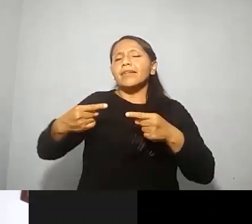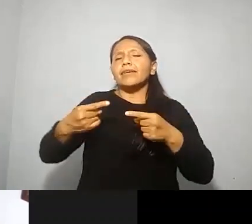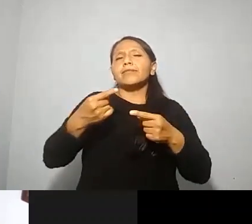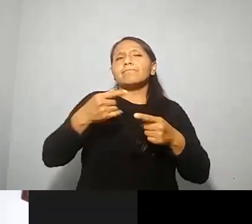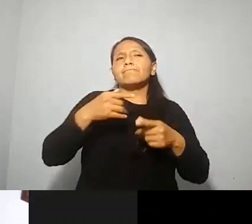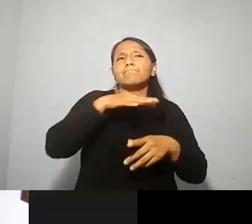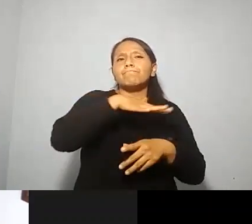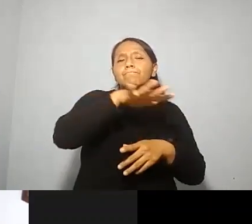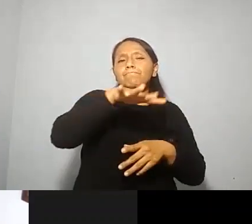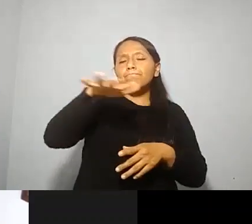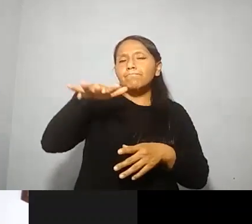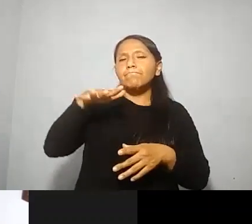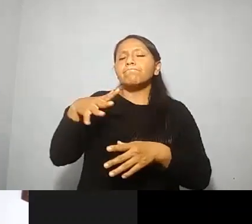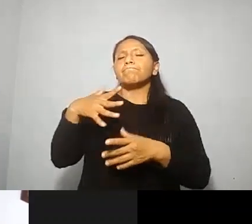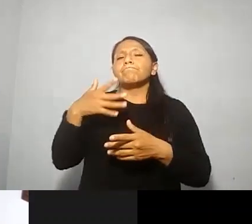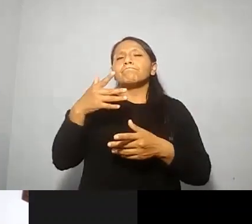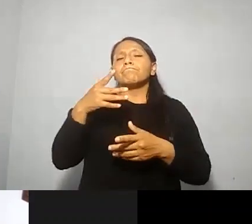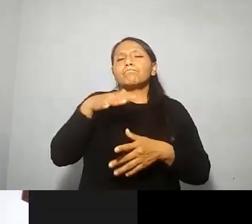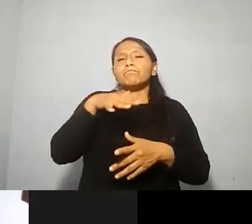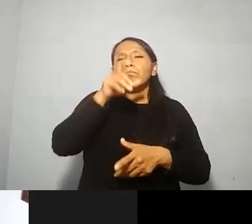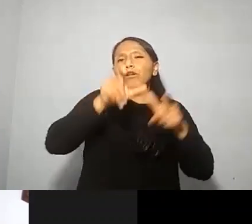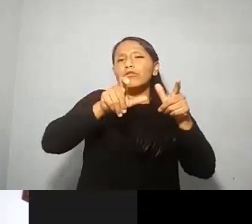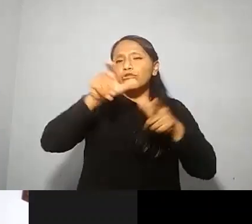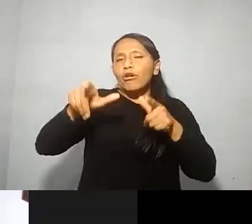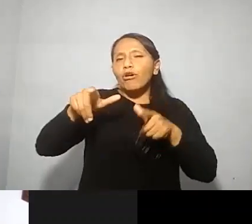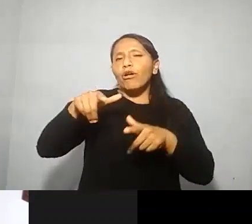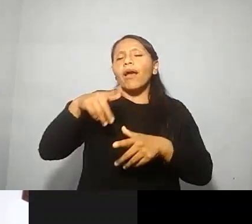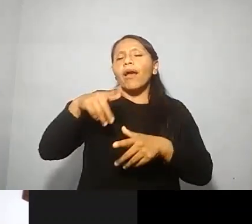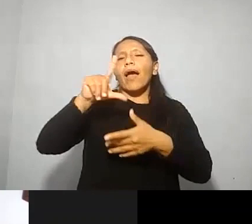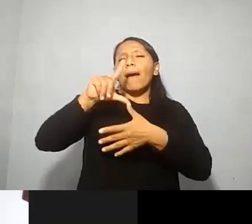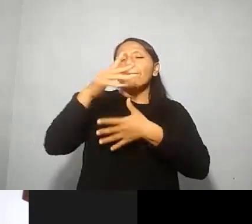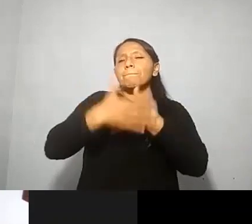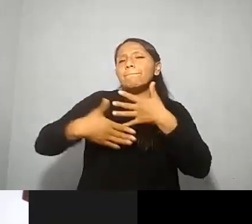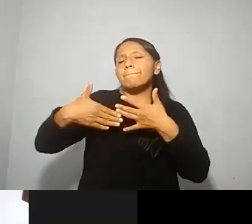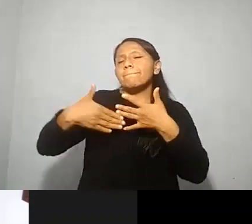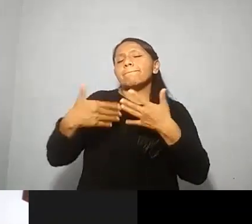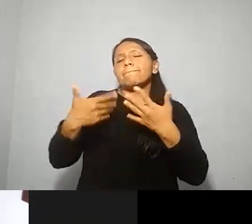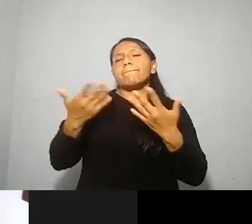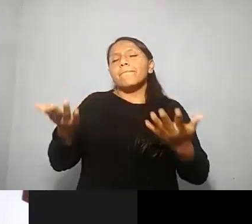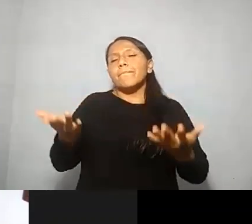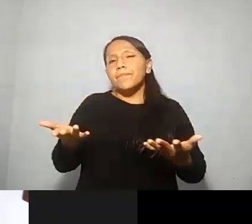sectores de población. América Latina